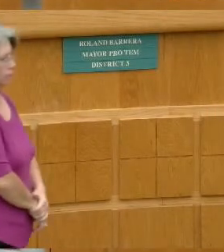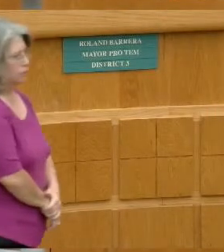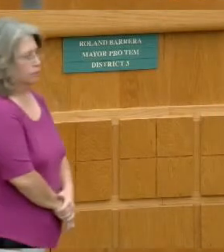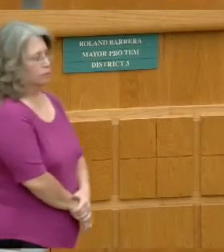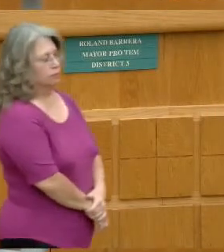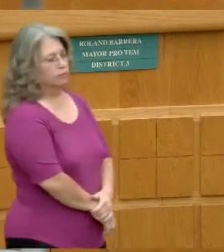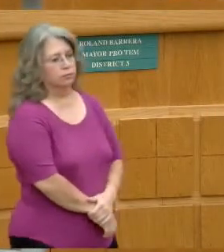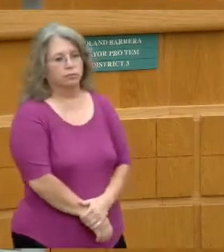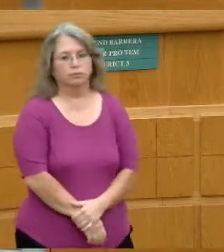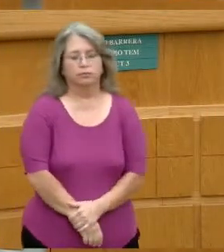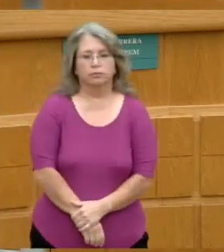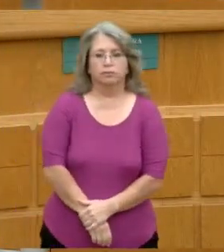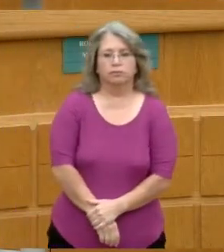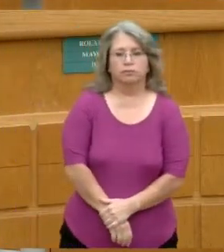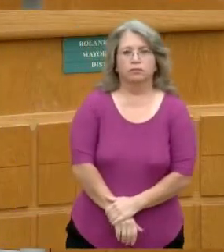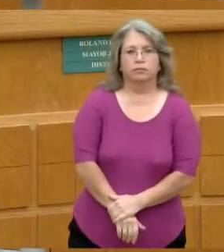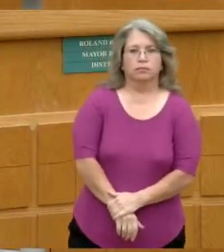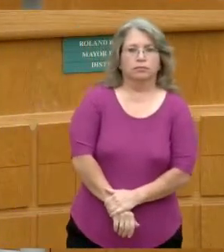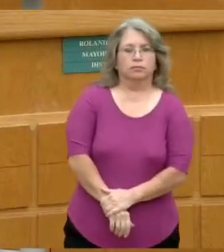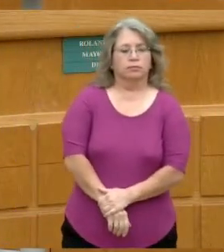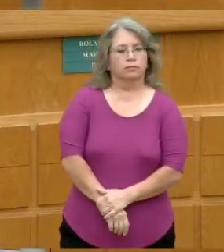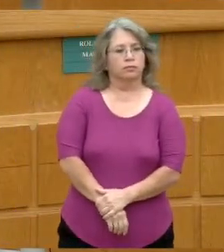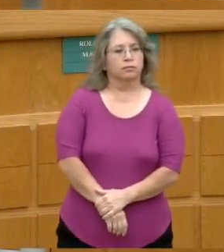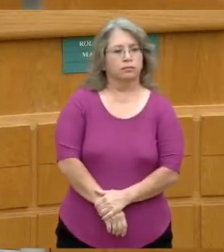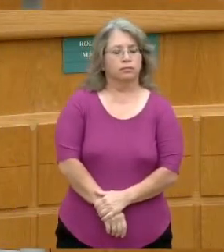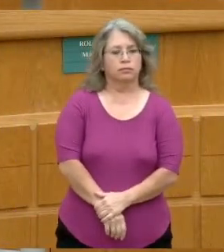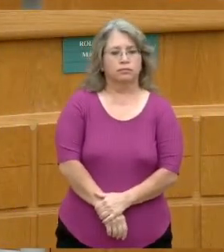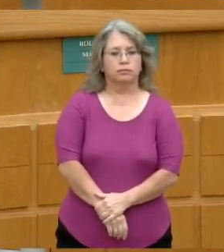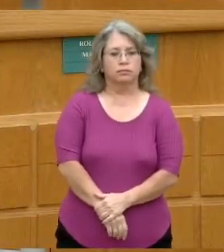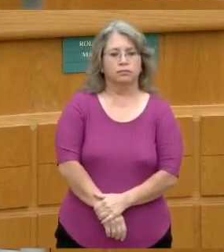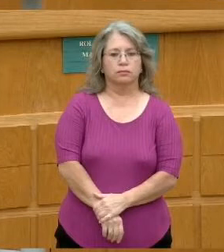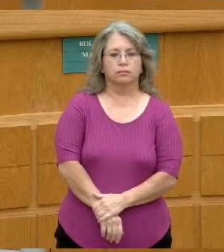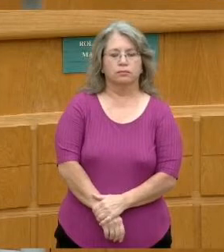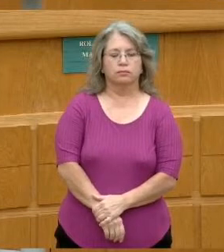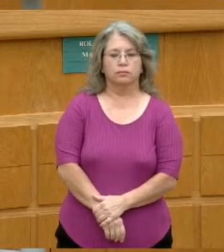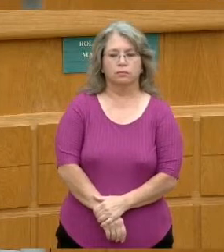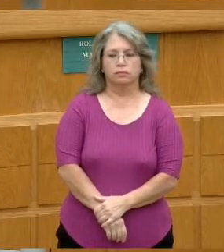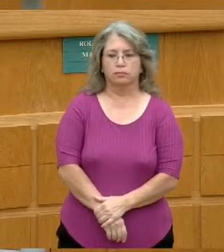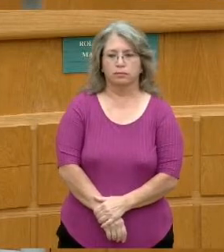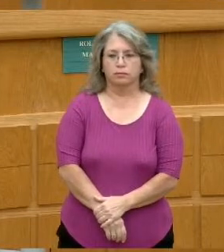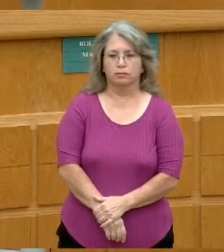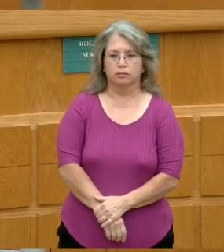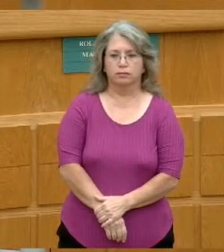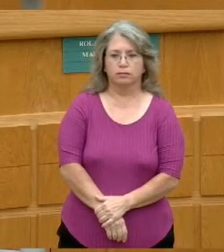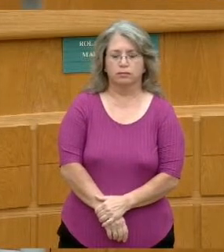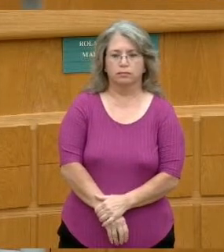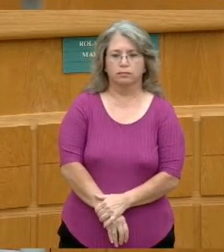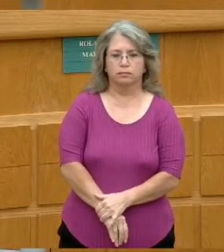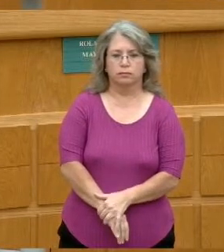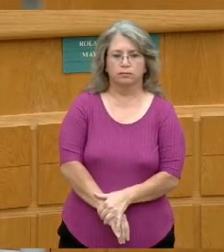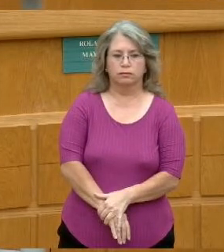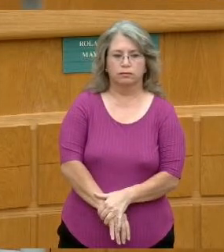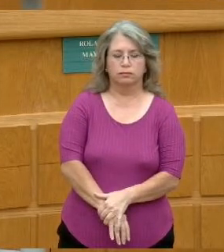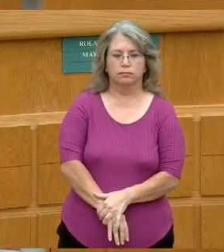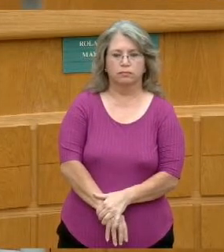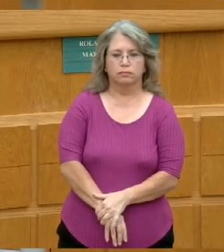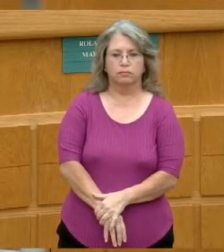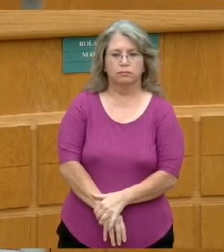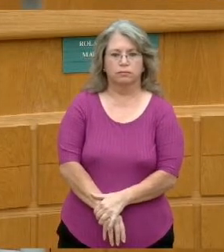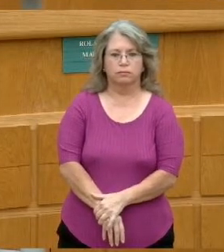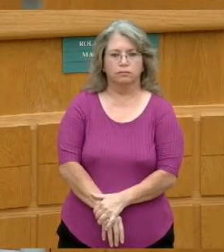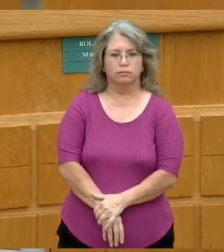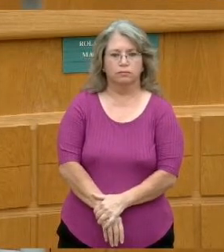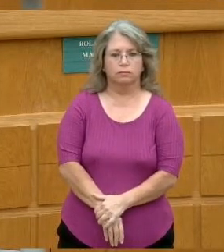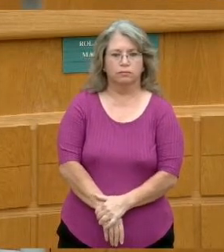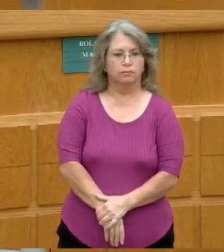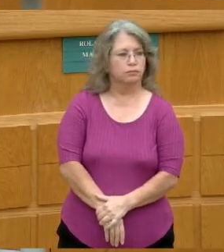512-883-2400. Quisiéramos aclarar que las personas que resultan positivo al virus no deben ir a trabajar, especialmente cuando tienen síntomas, ya que cuentan con un virus